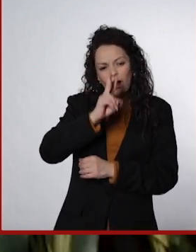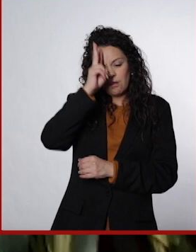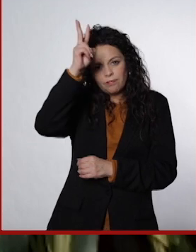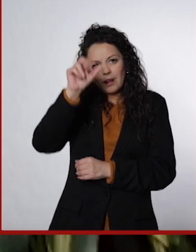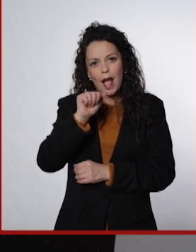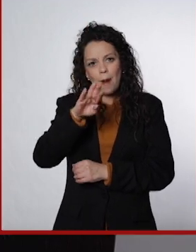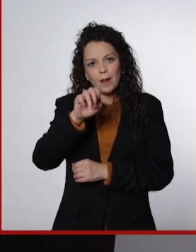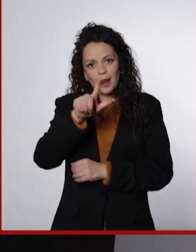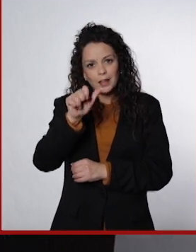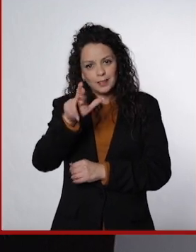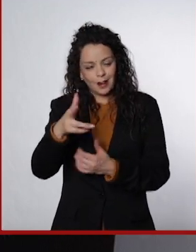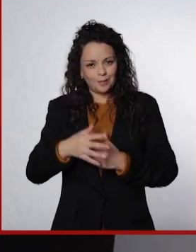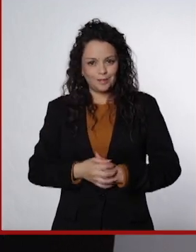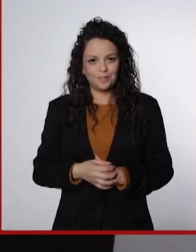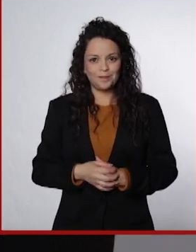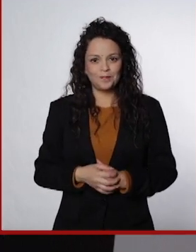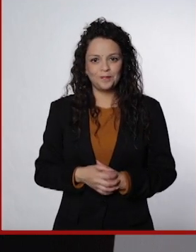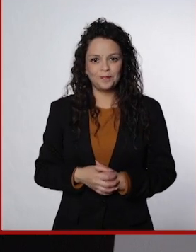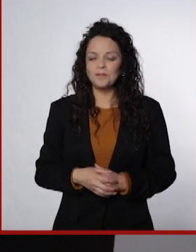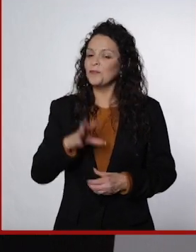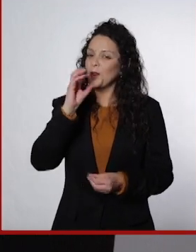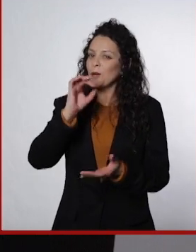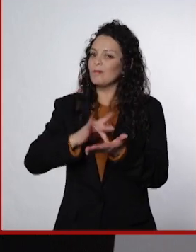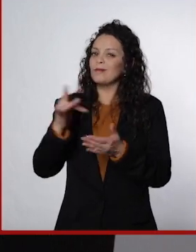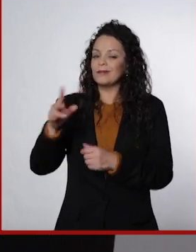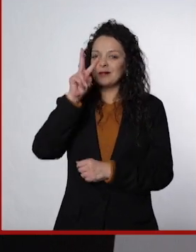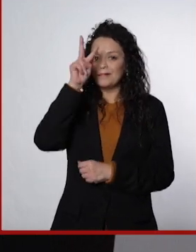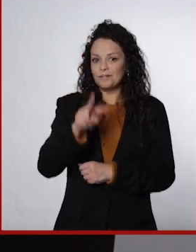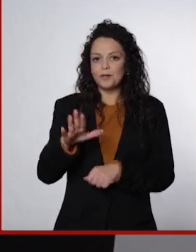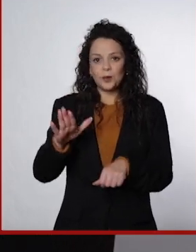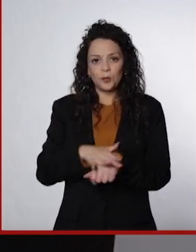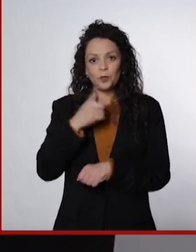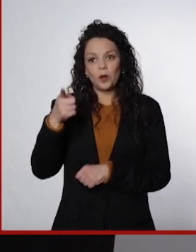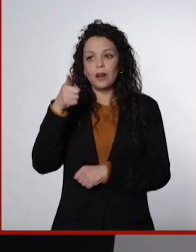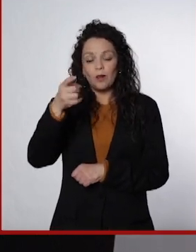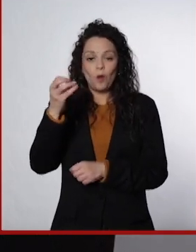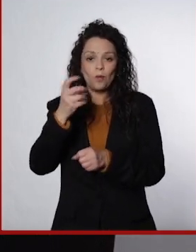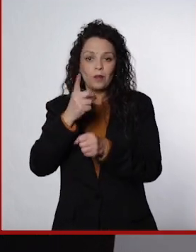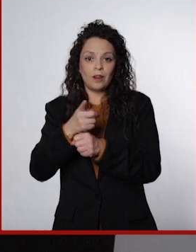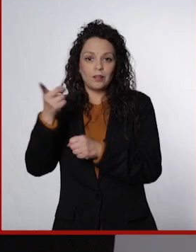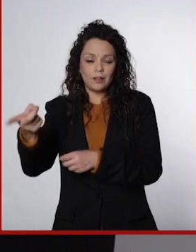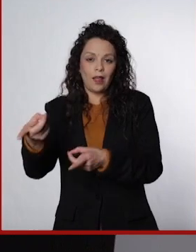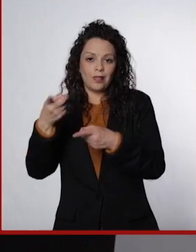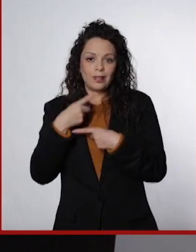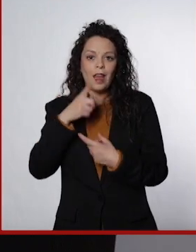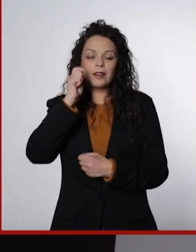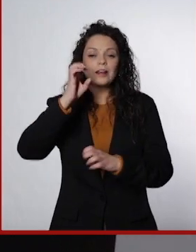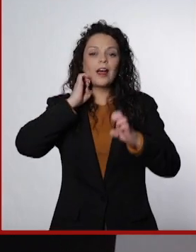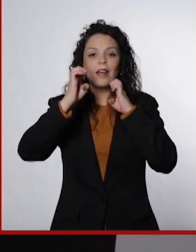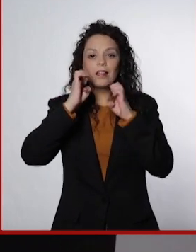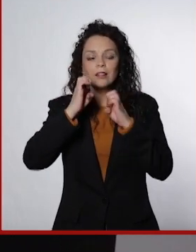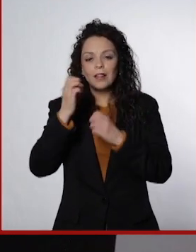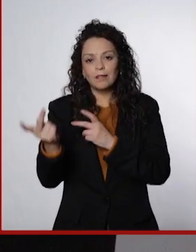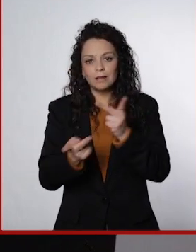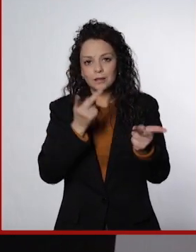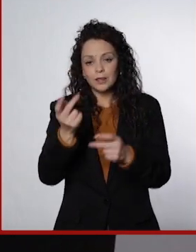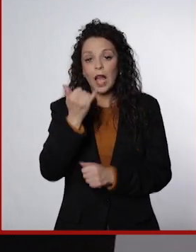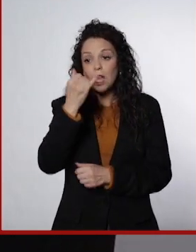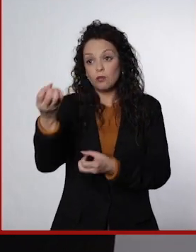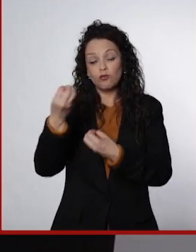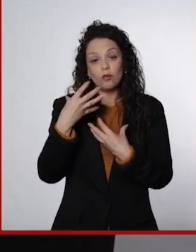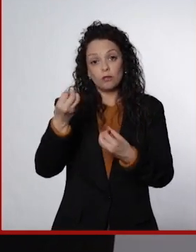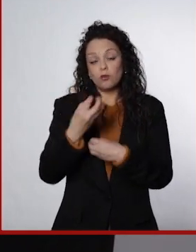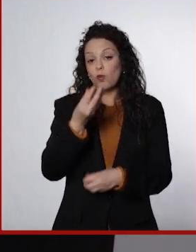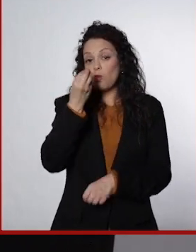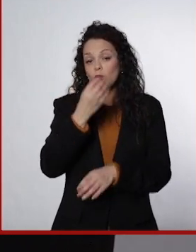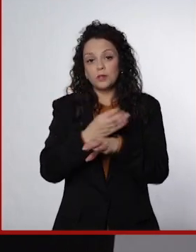chamba. Chema, muchas gracias de verdad por haberte tomado el tiempo y haber aceptado esta entrevista y sobre todo por la aportación tan importante que nos hiciste